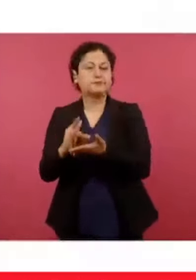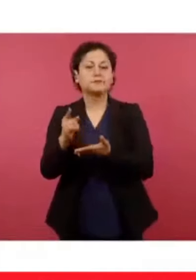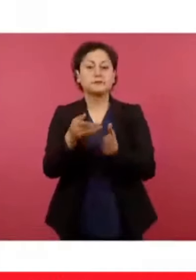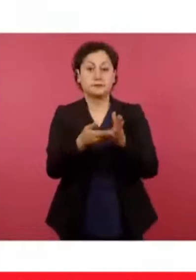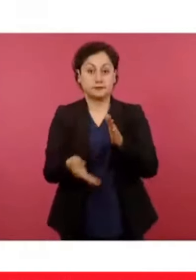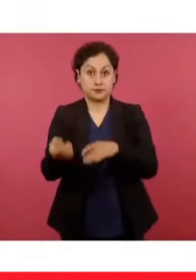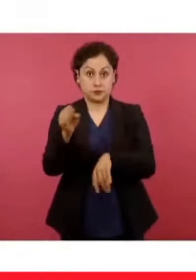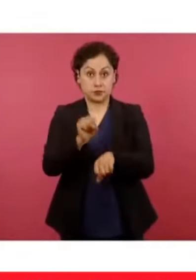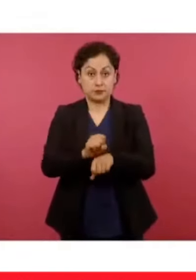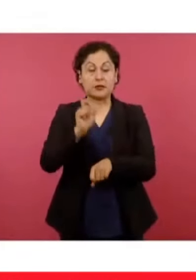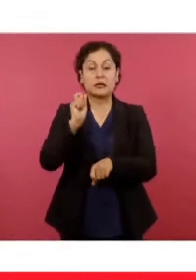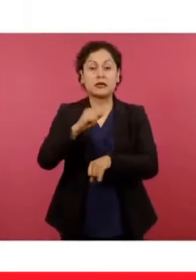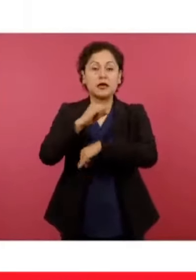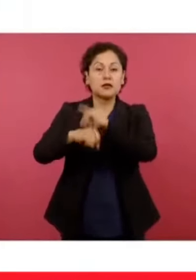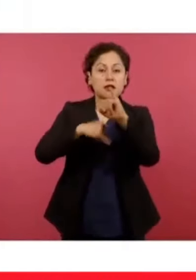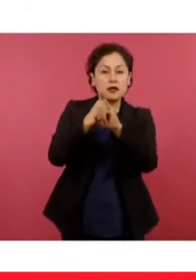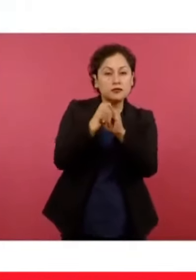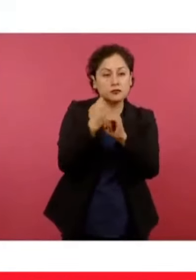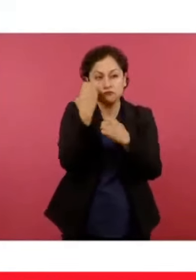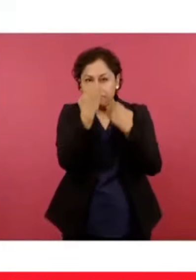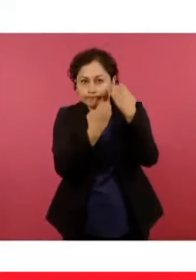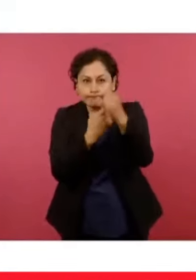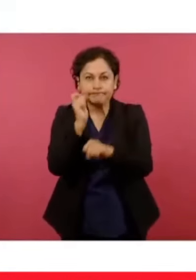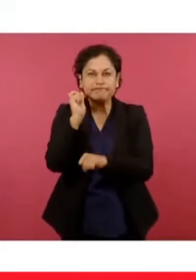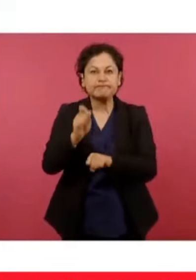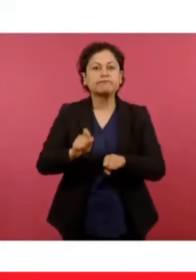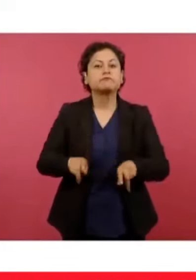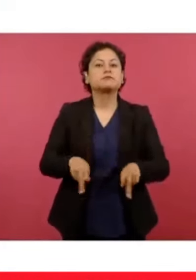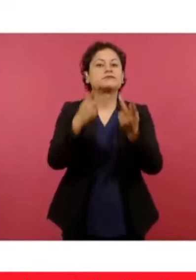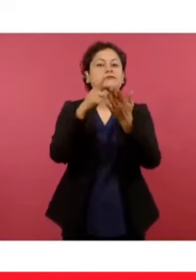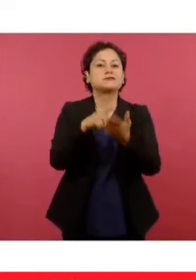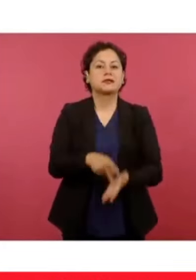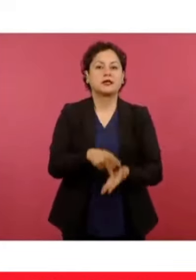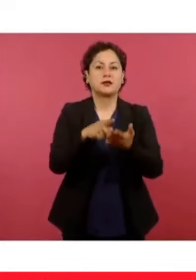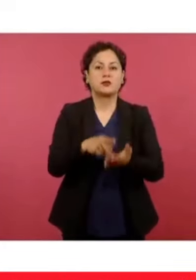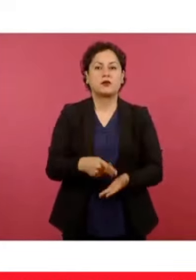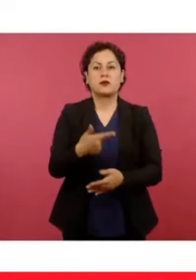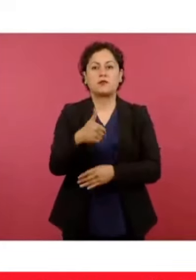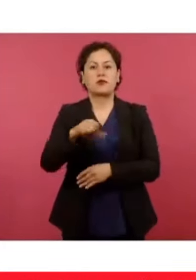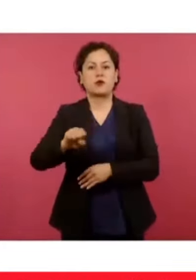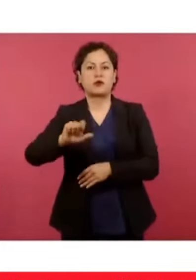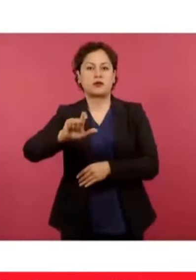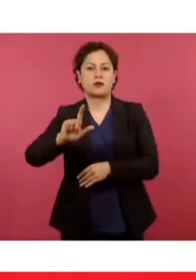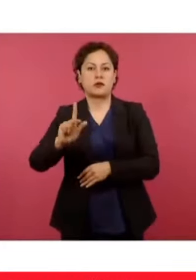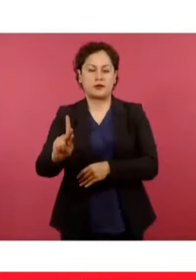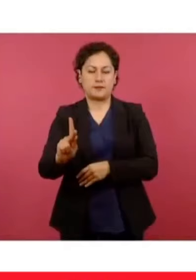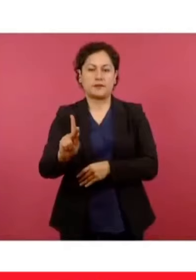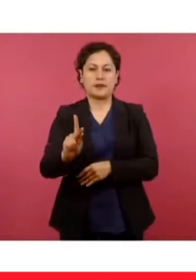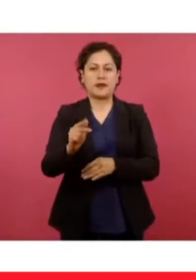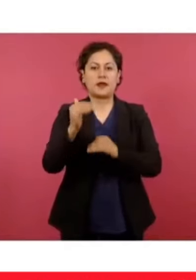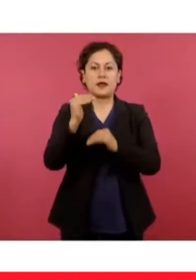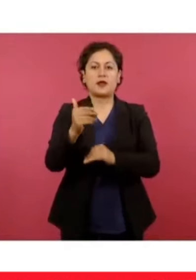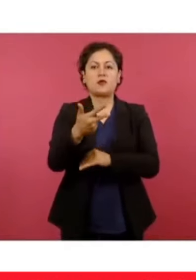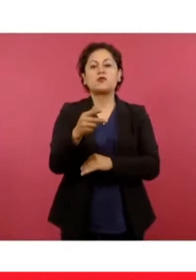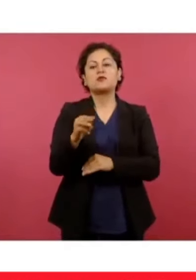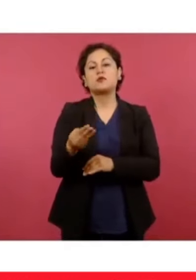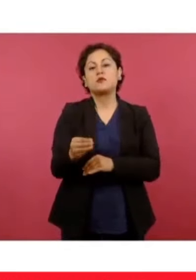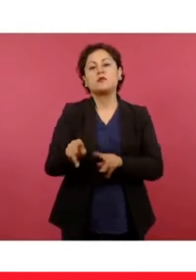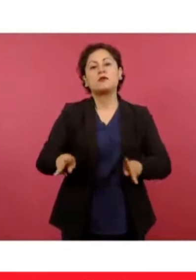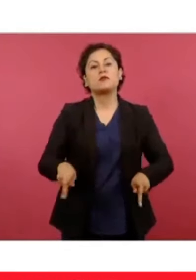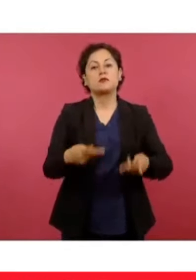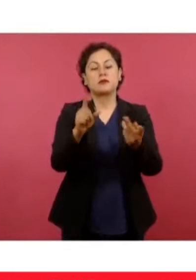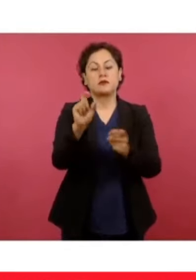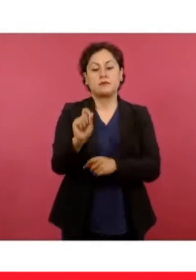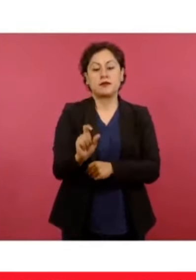caso del mercado internacional el kilogramo de gas LP al 8 de mayo se dio en 20